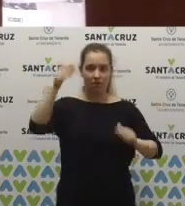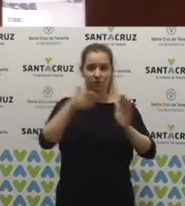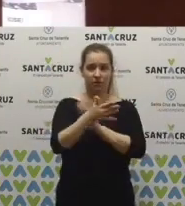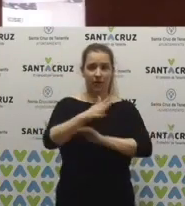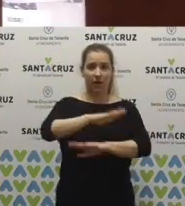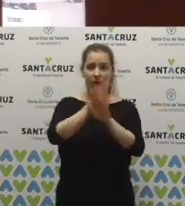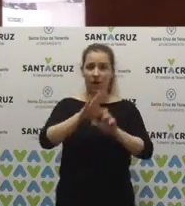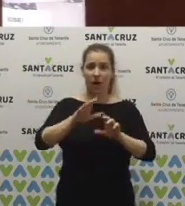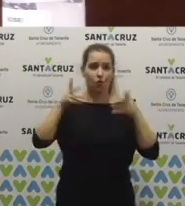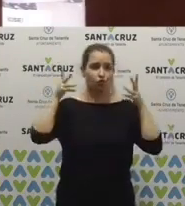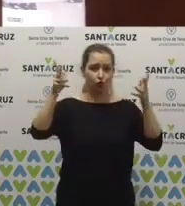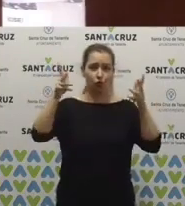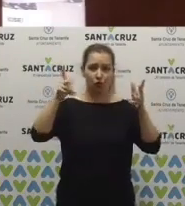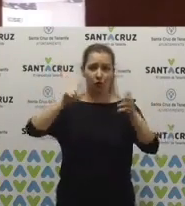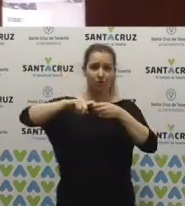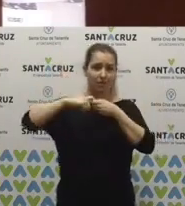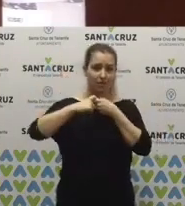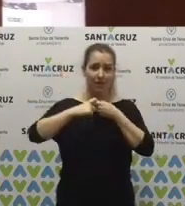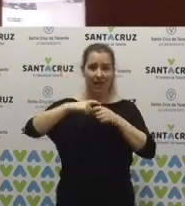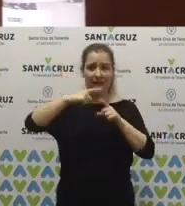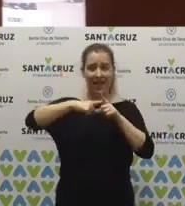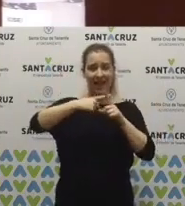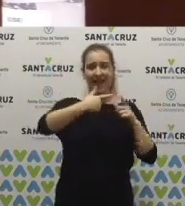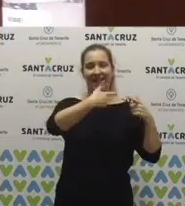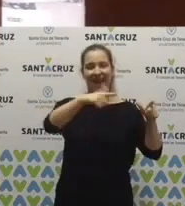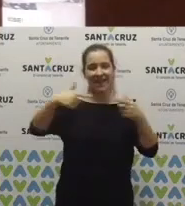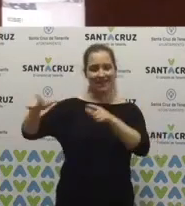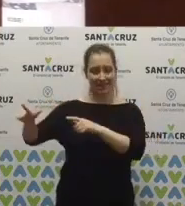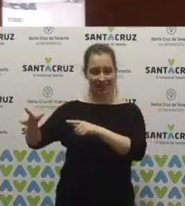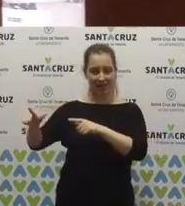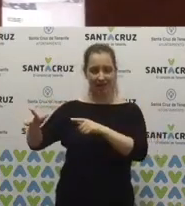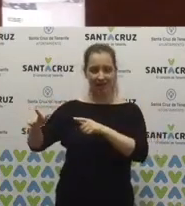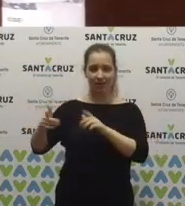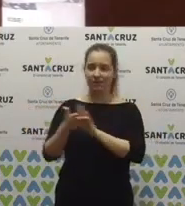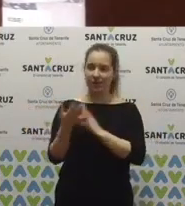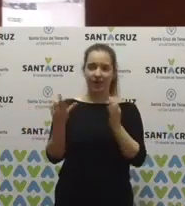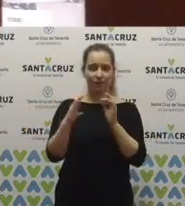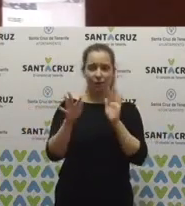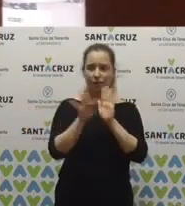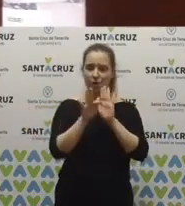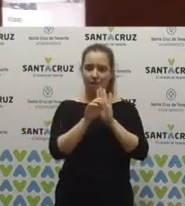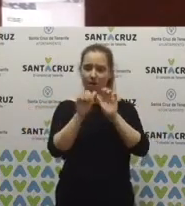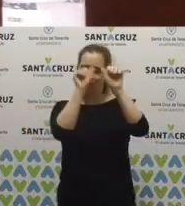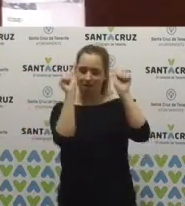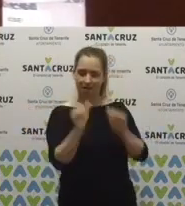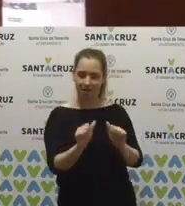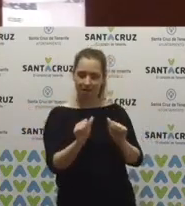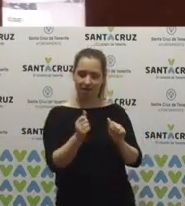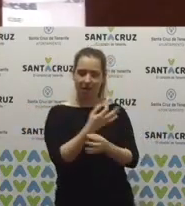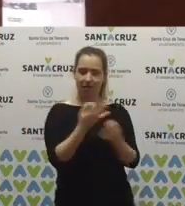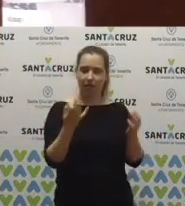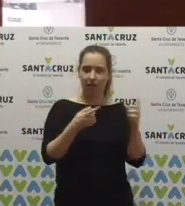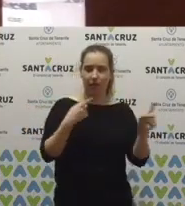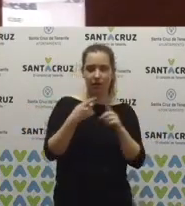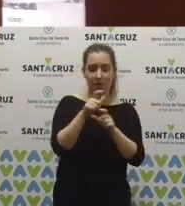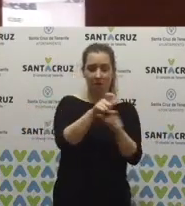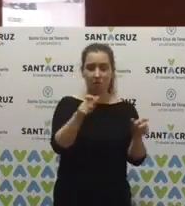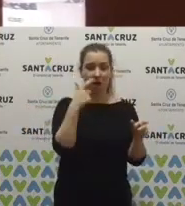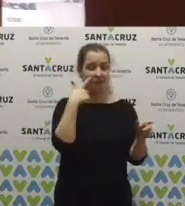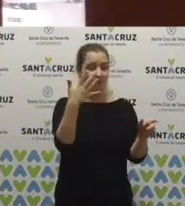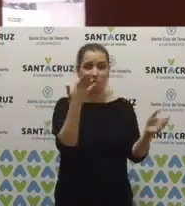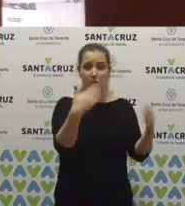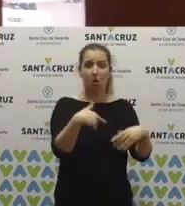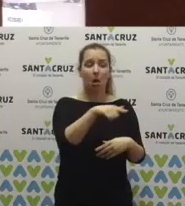clasista nosotros en este caso tendríamos que buscar una fórmula adecuada para dar cabida a personas de no reconocido prestigio